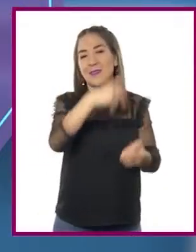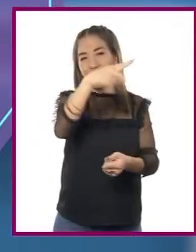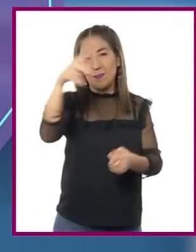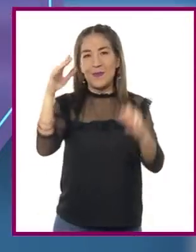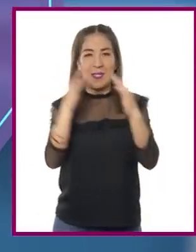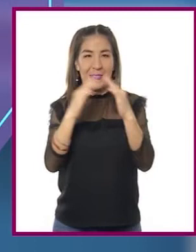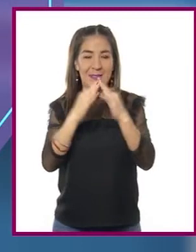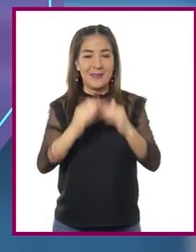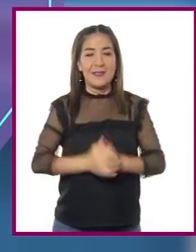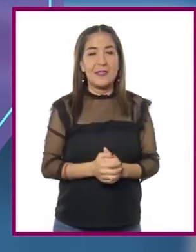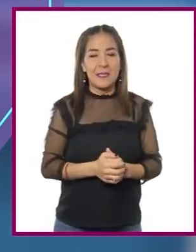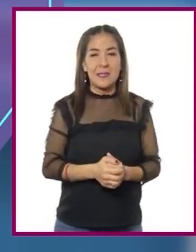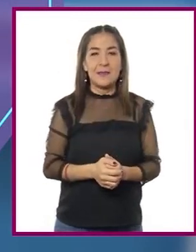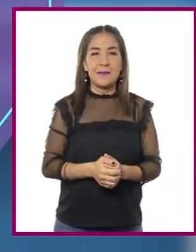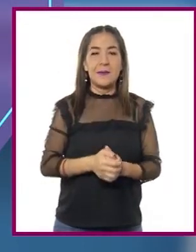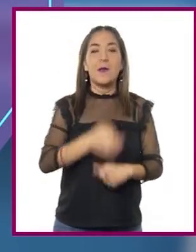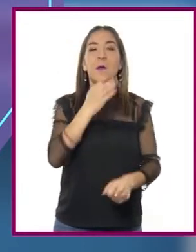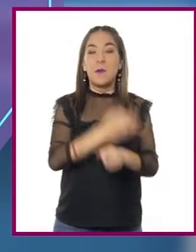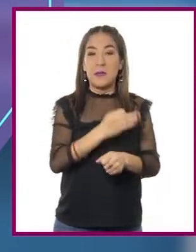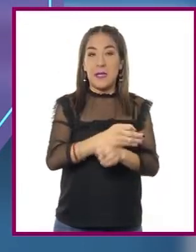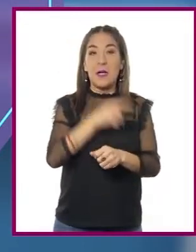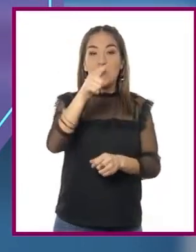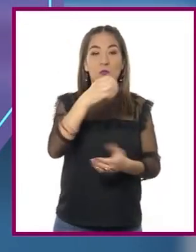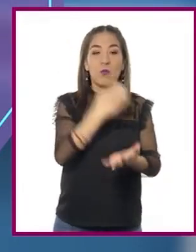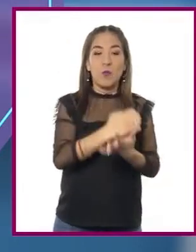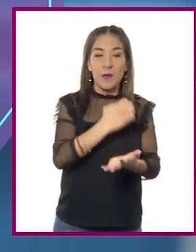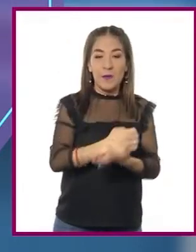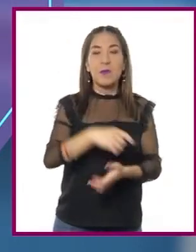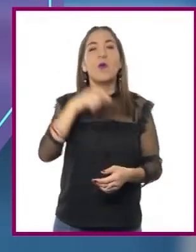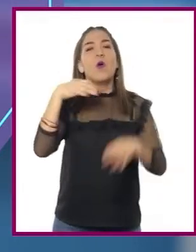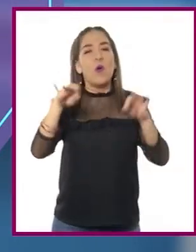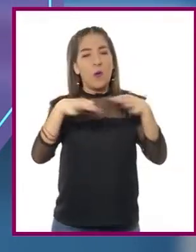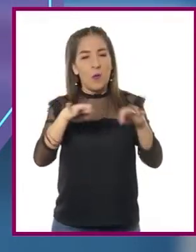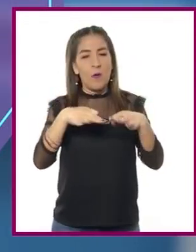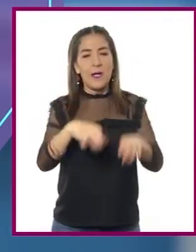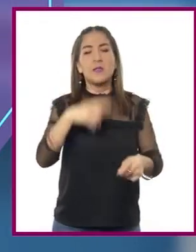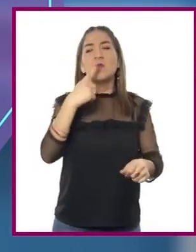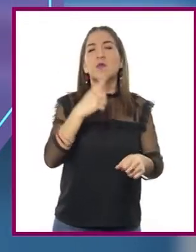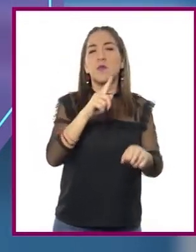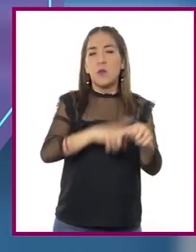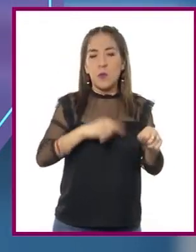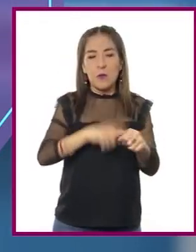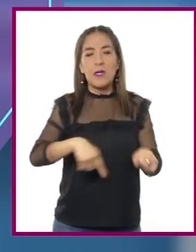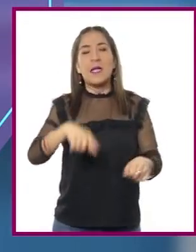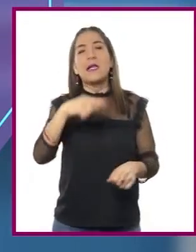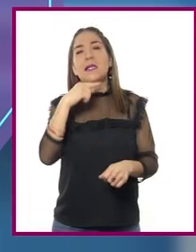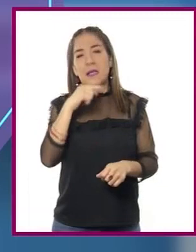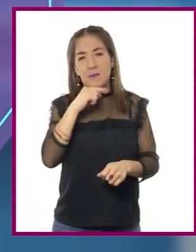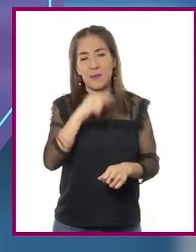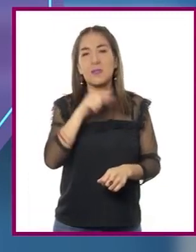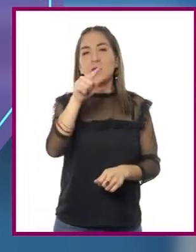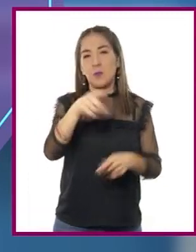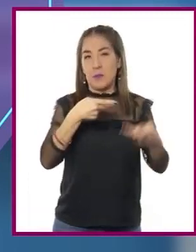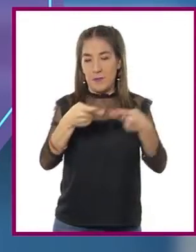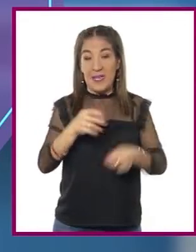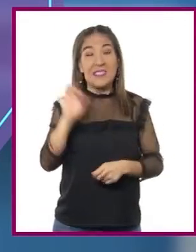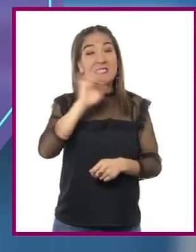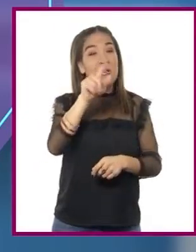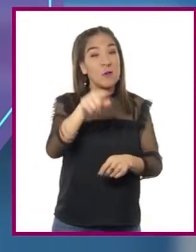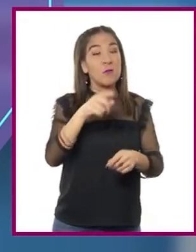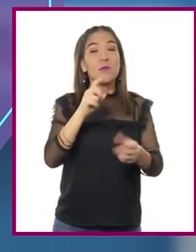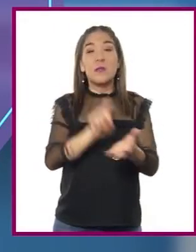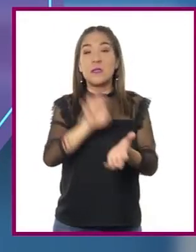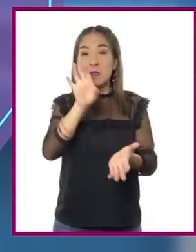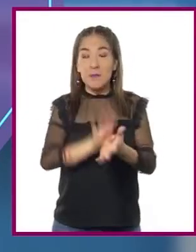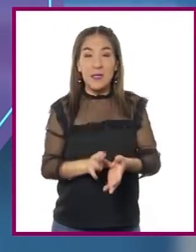su cuaderno o una hoja, colores, bolígrafo o un lápiz. Si son personas con discapacidad visual,